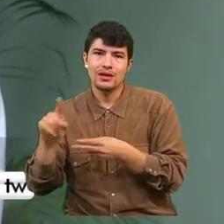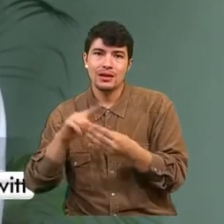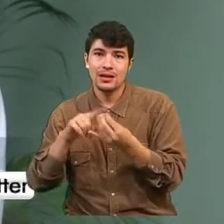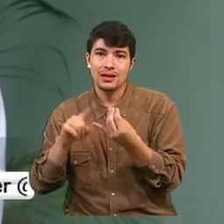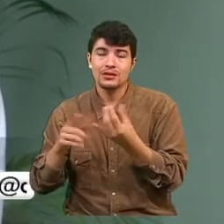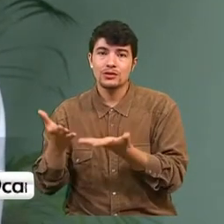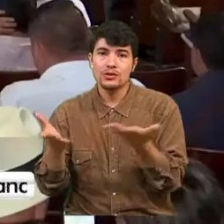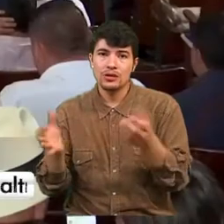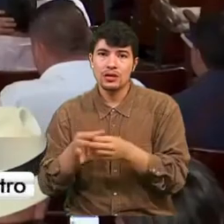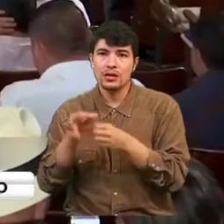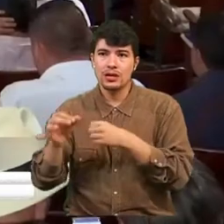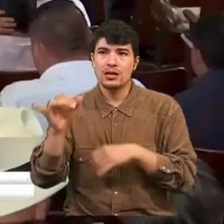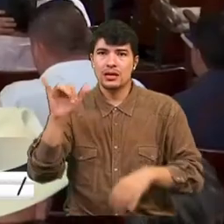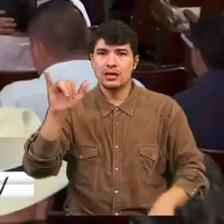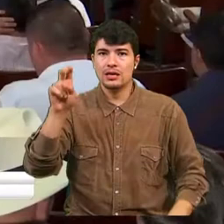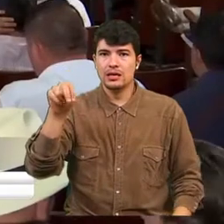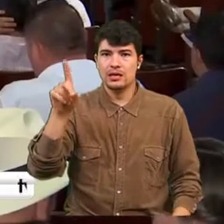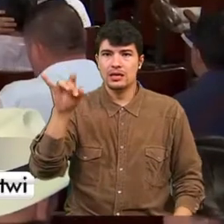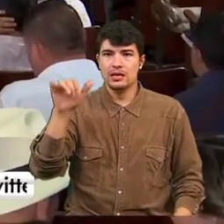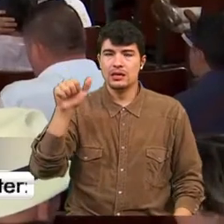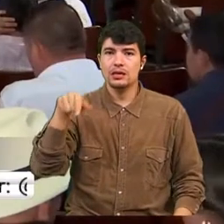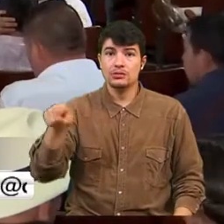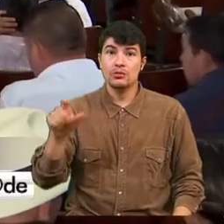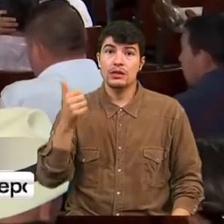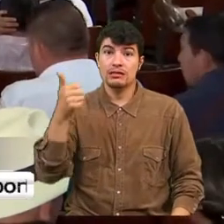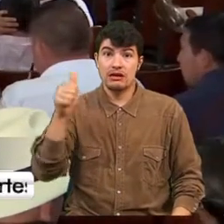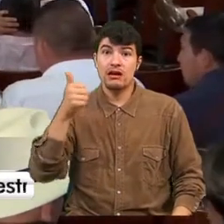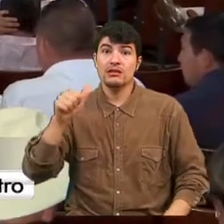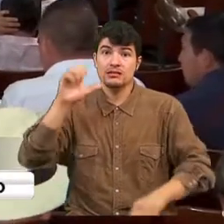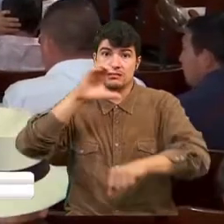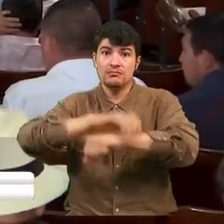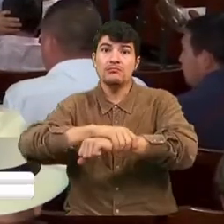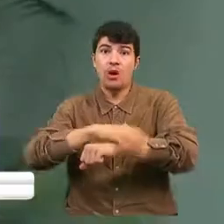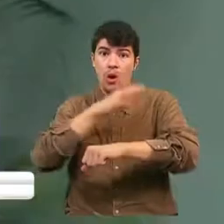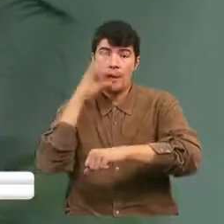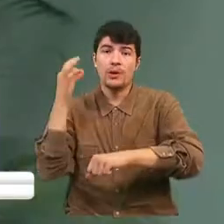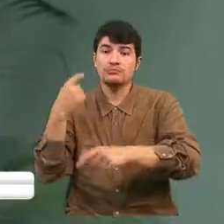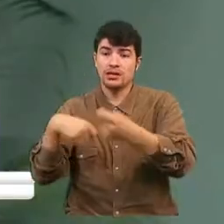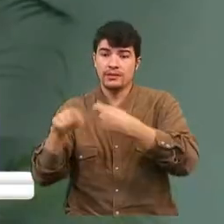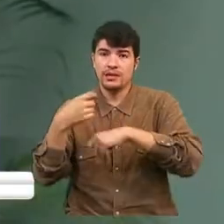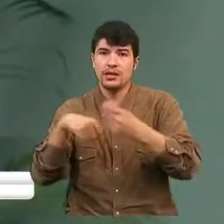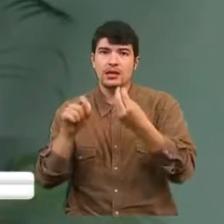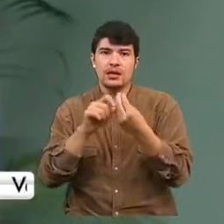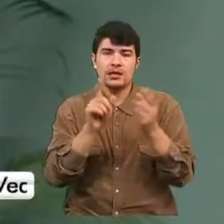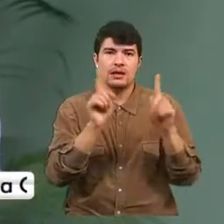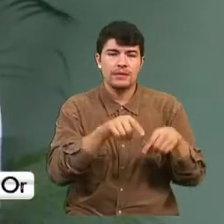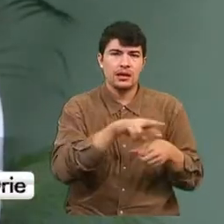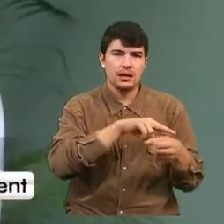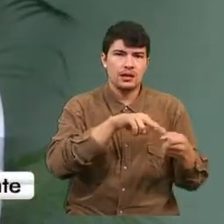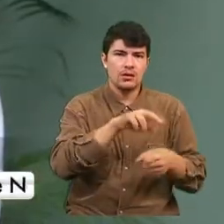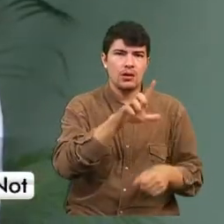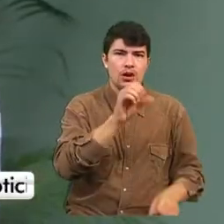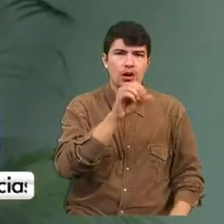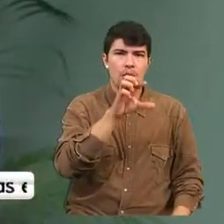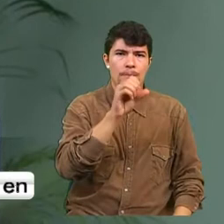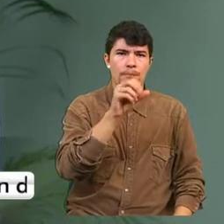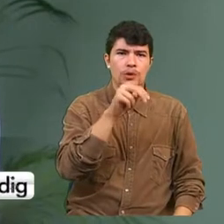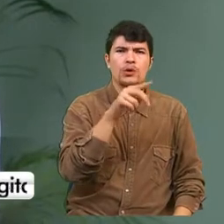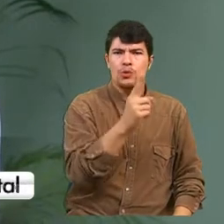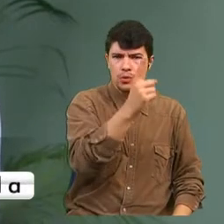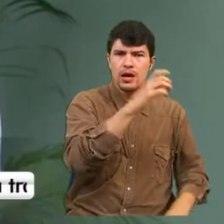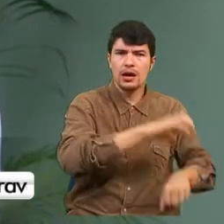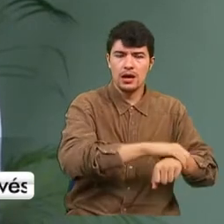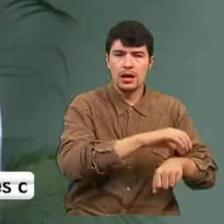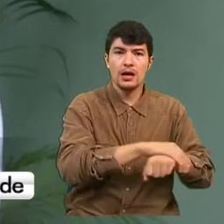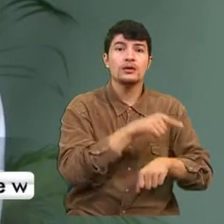en el corregimiento de la India, hubo 10 capturas, en la región de Lopón como que hubo una captura también. Este es